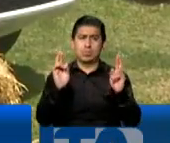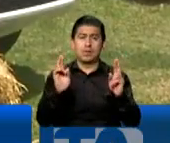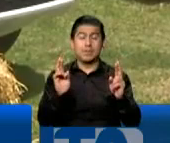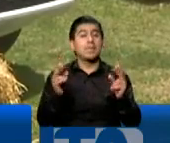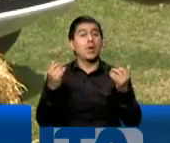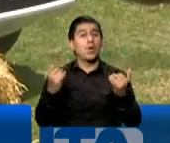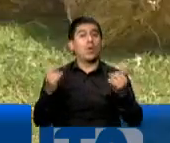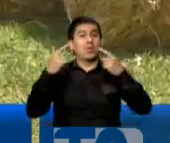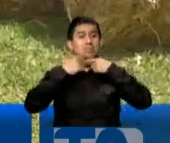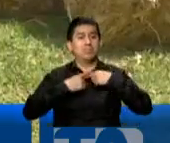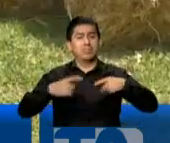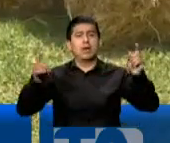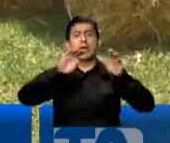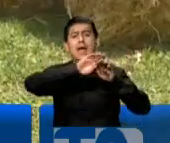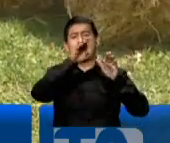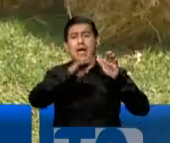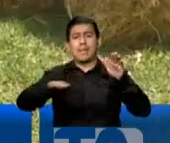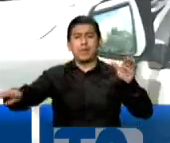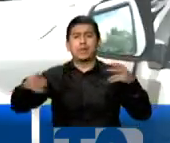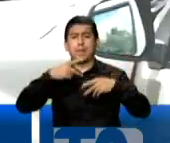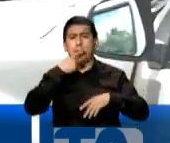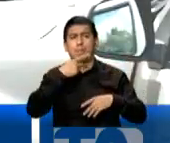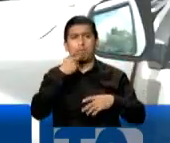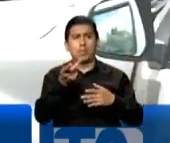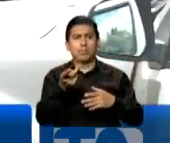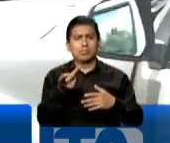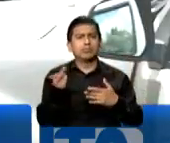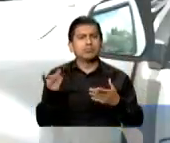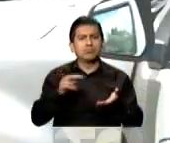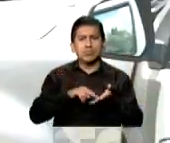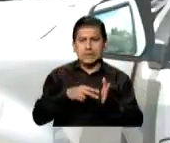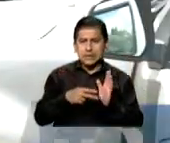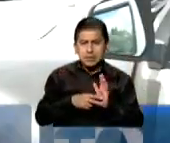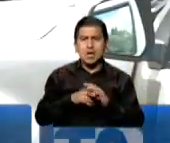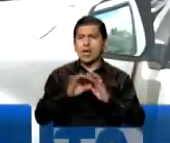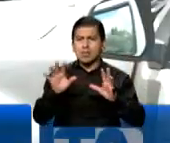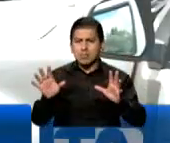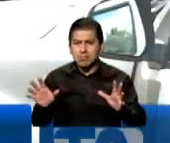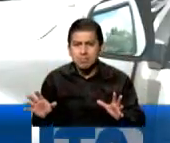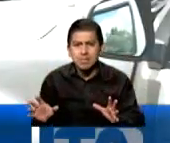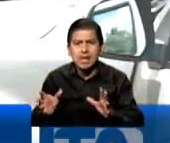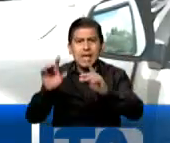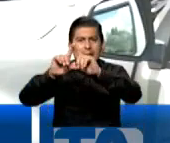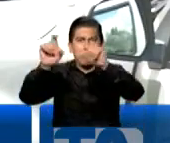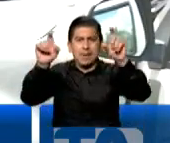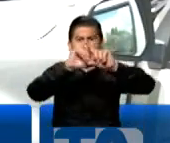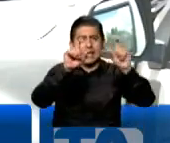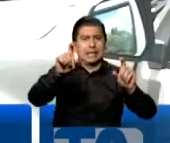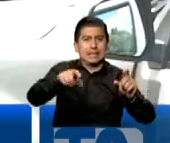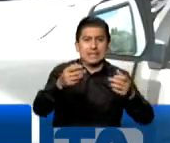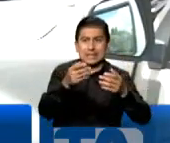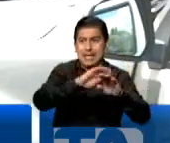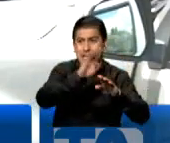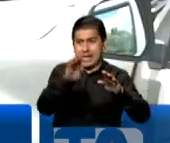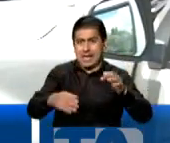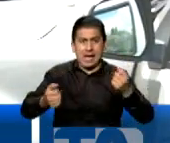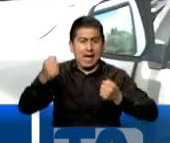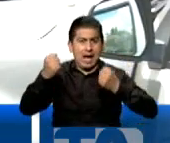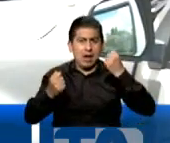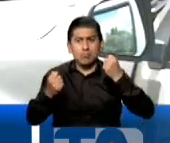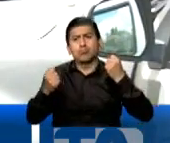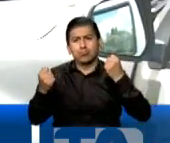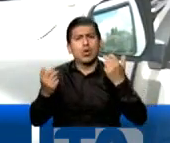lanzamiento oficial del programa Camioneta Popular. Con esto se busca impulsar a la industria ecuatoriana, pues estas camionetas